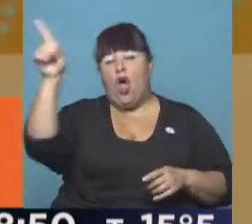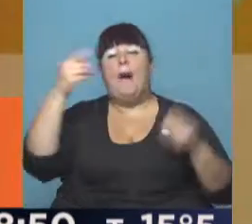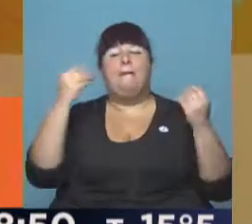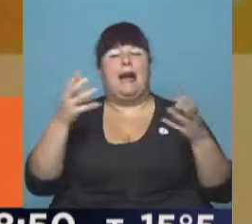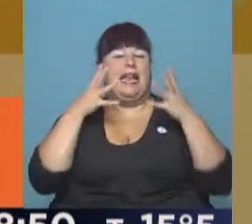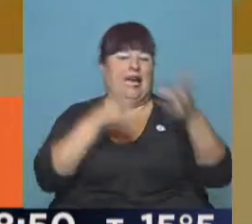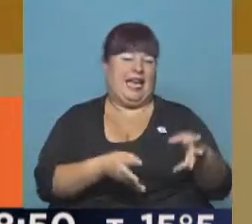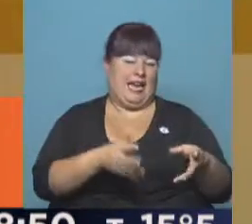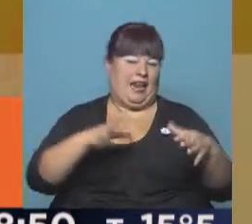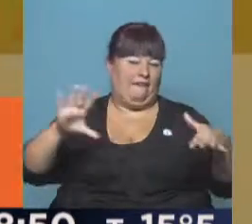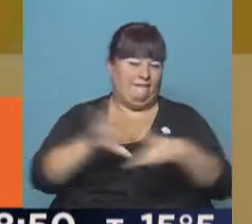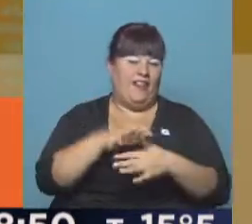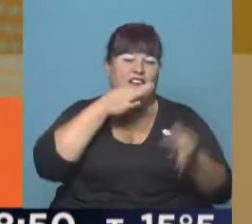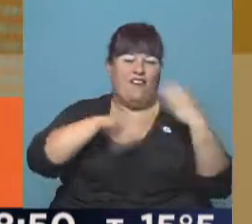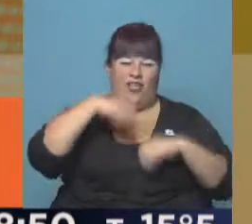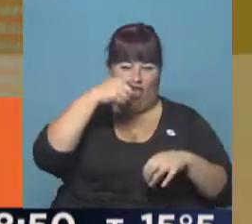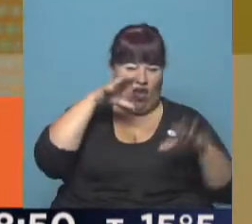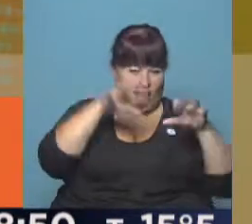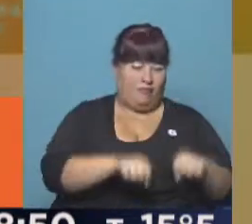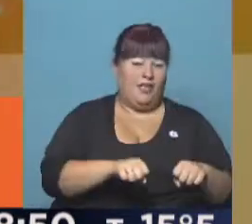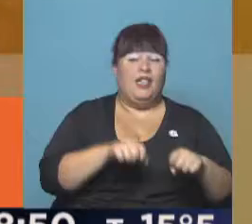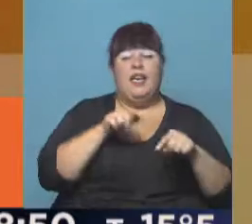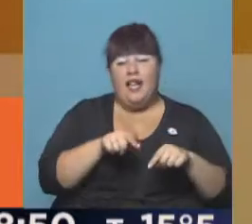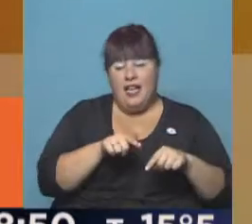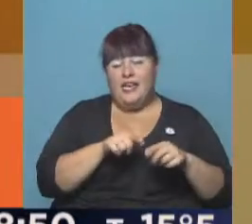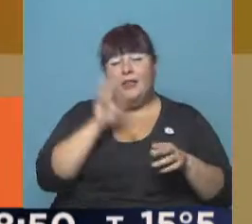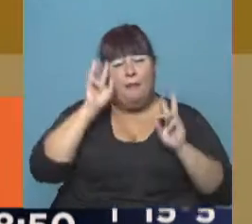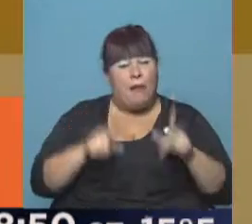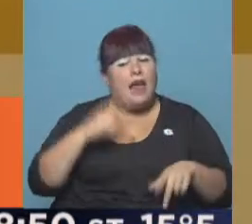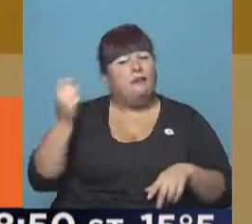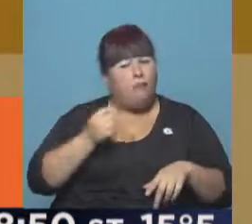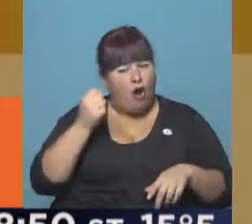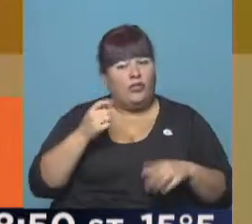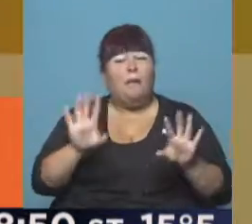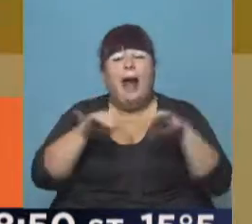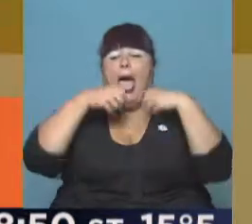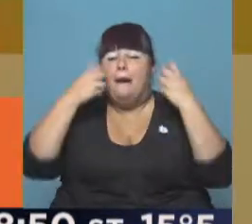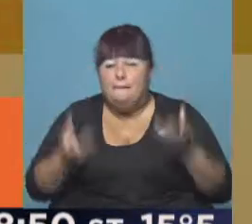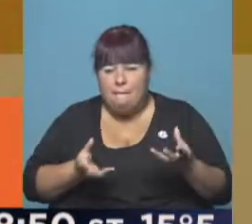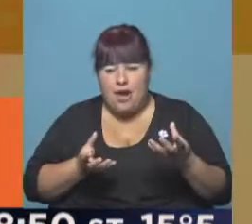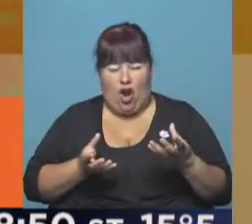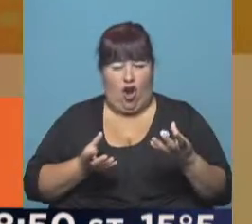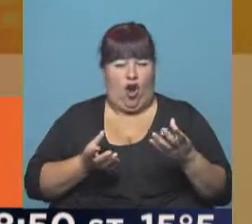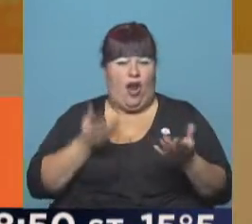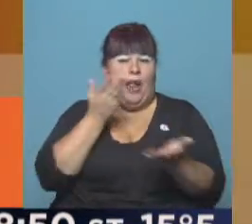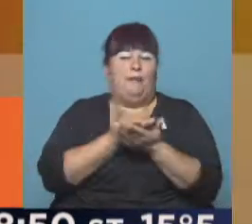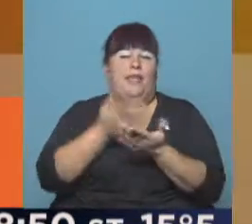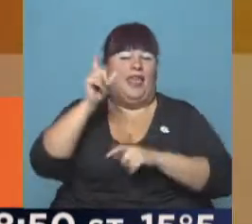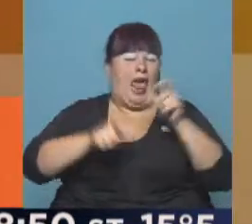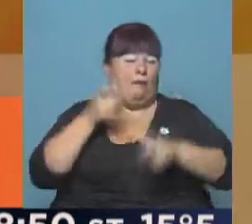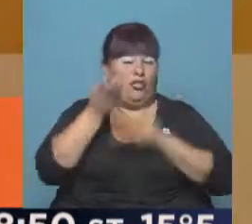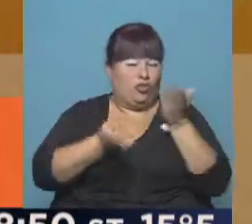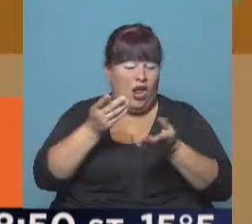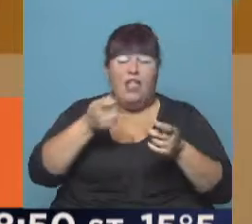combatir con mayor eficacia en el narcotráfico y esa edición iniciativas importantes que mejoran las requerimientos de la gente